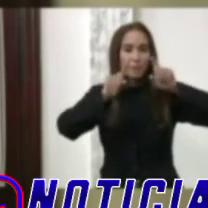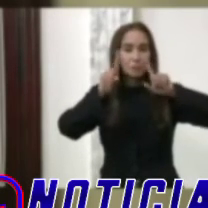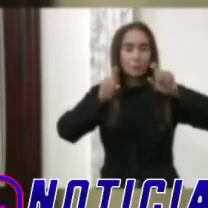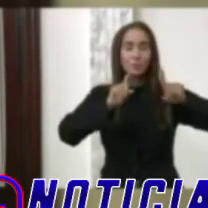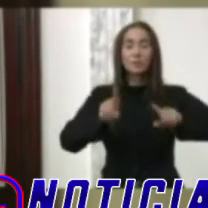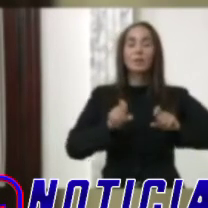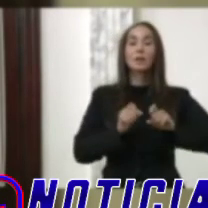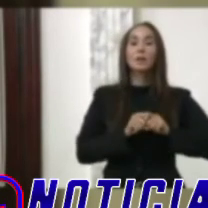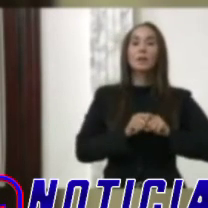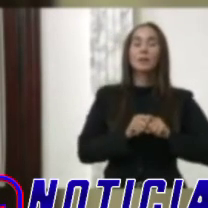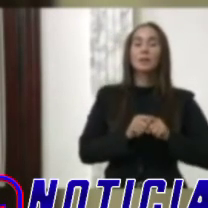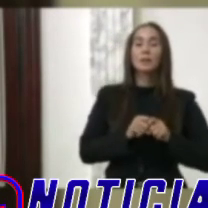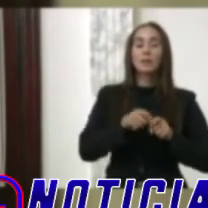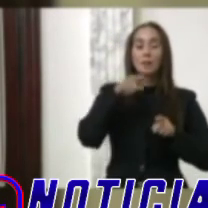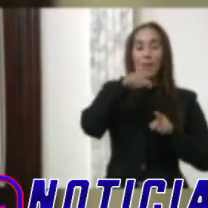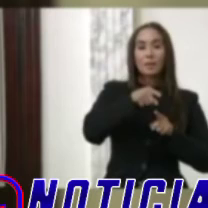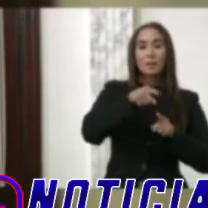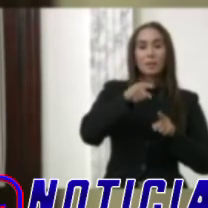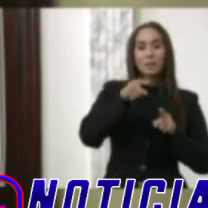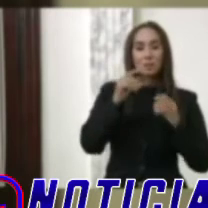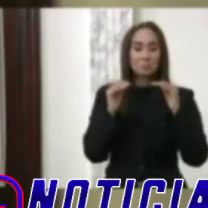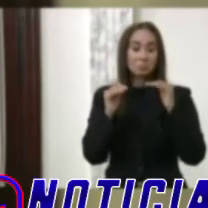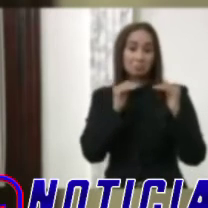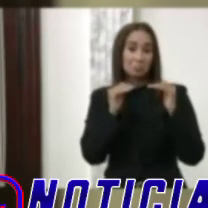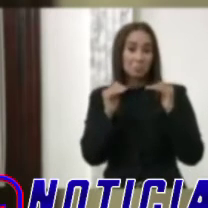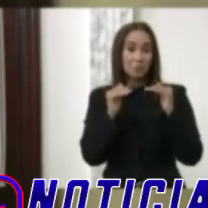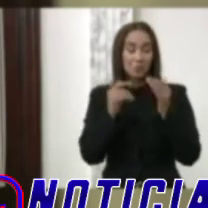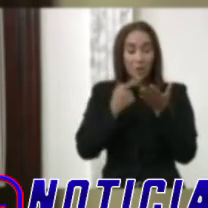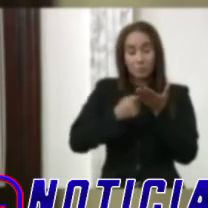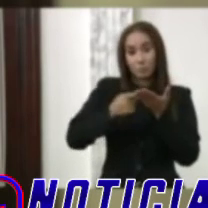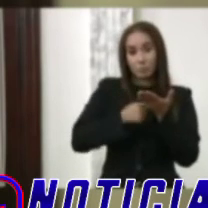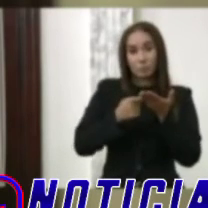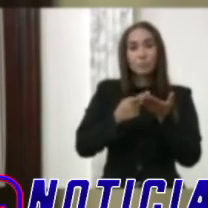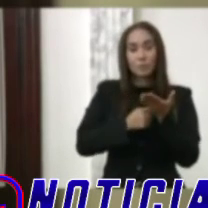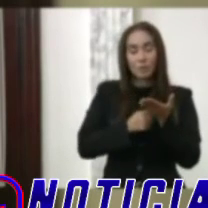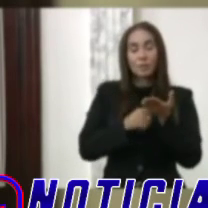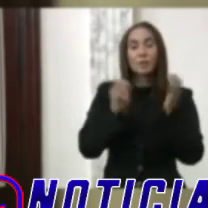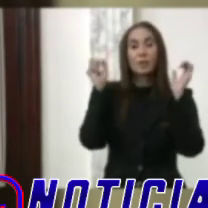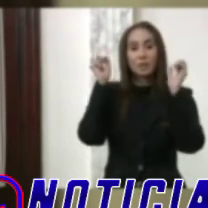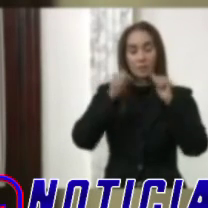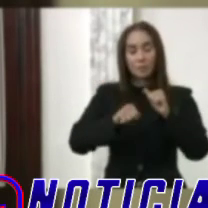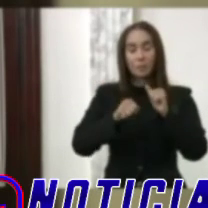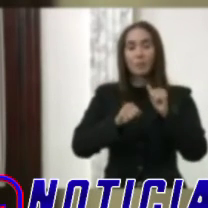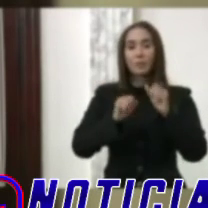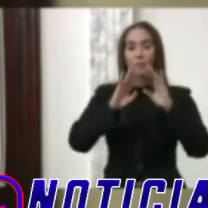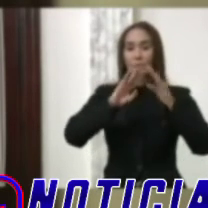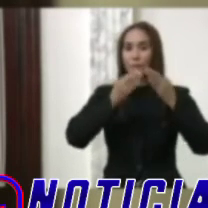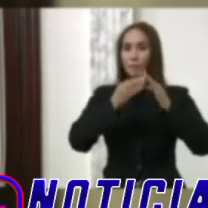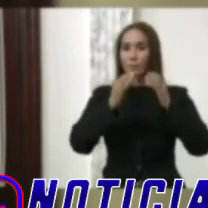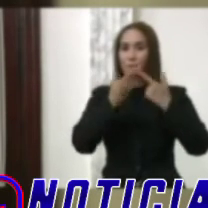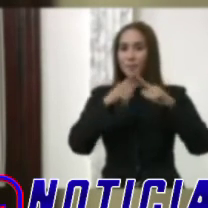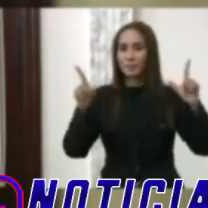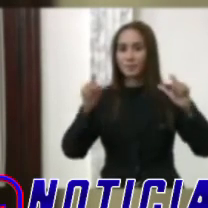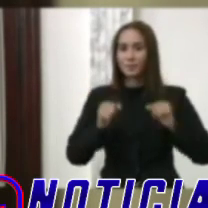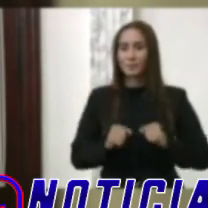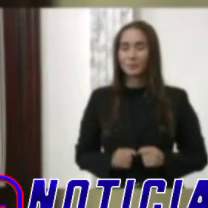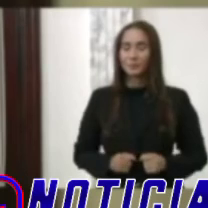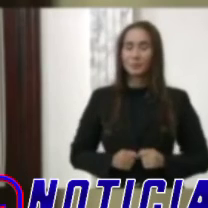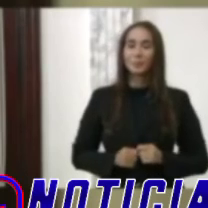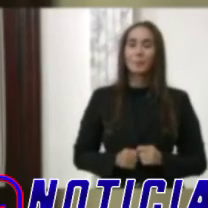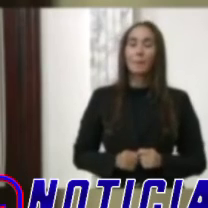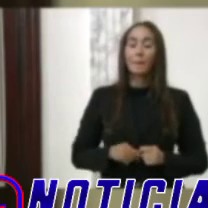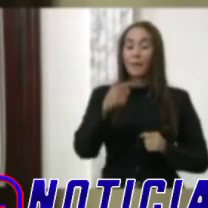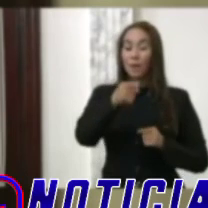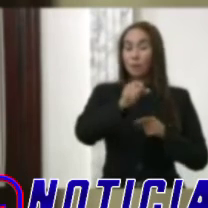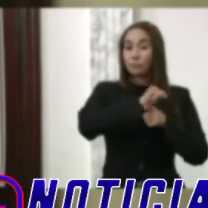y reaccionar, de coincidir y discrepar, es posible una sociedad libre. Solo mediante la práctica